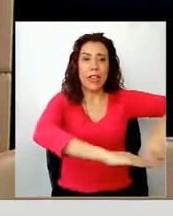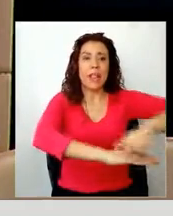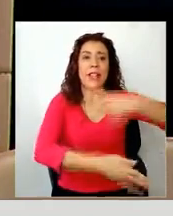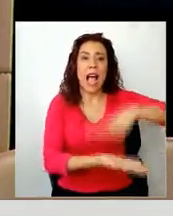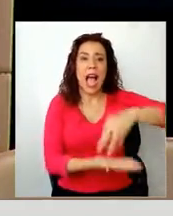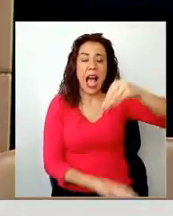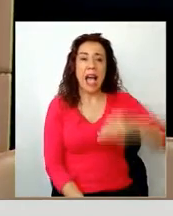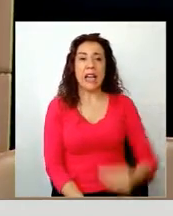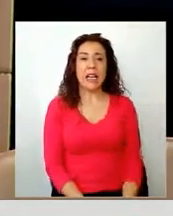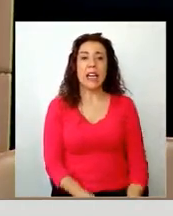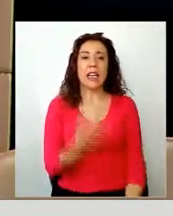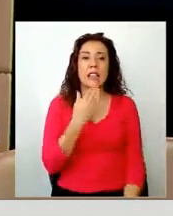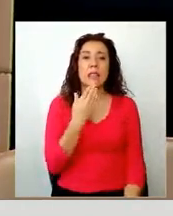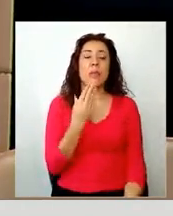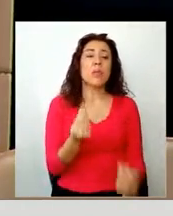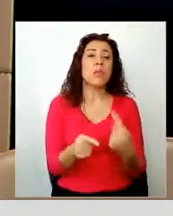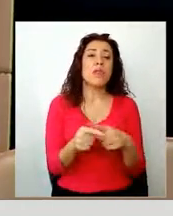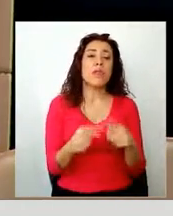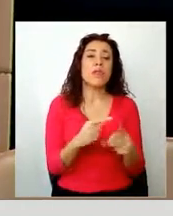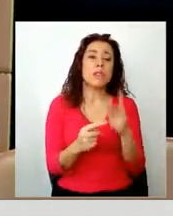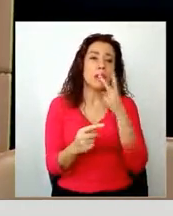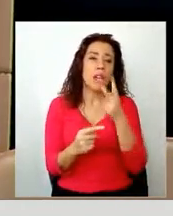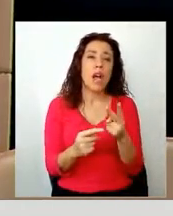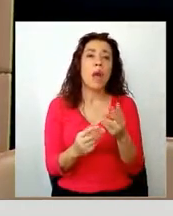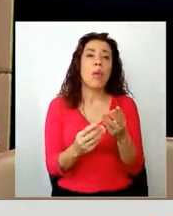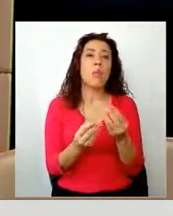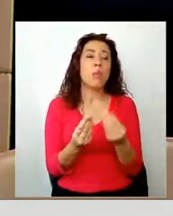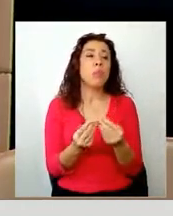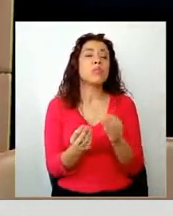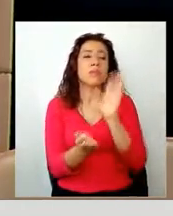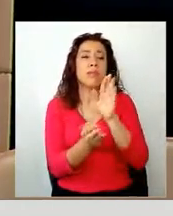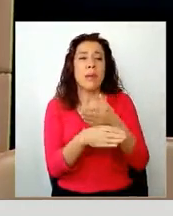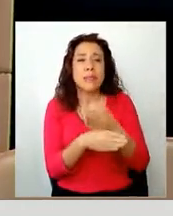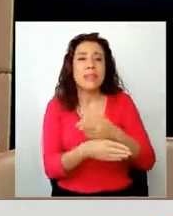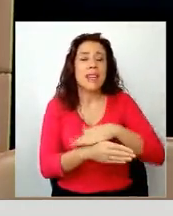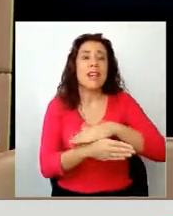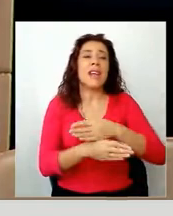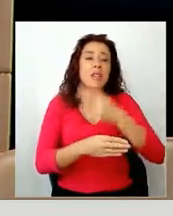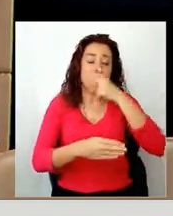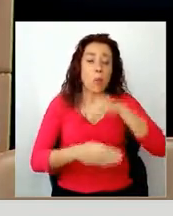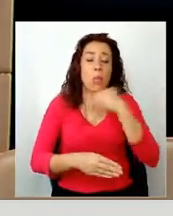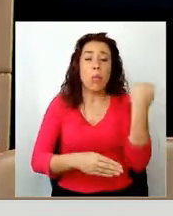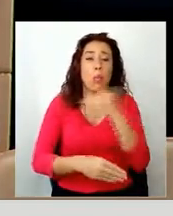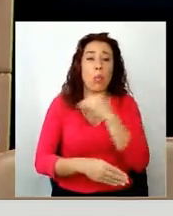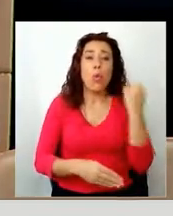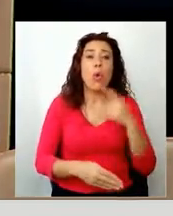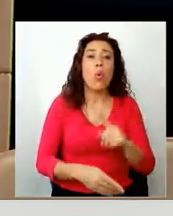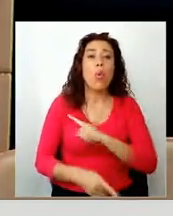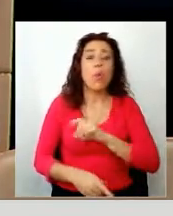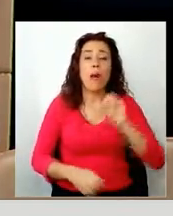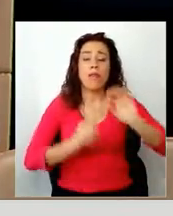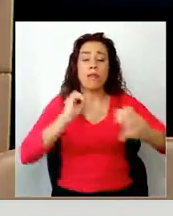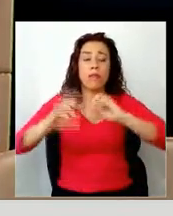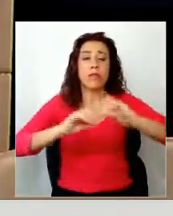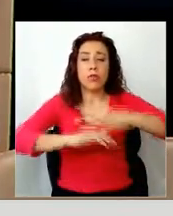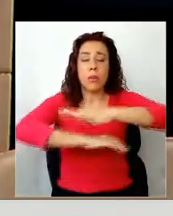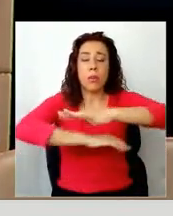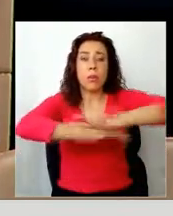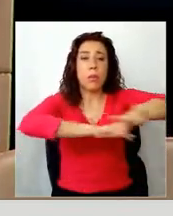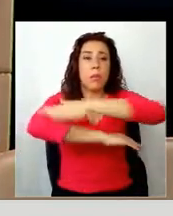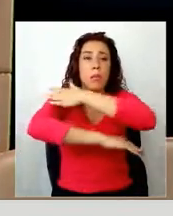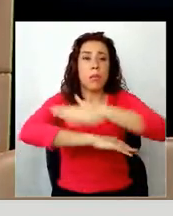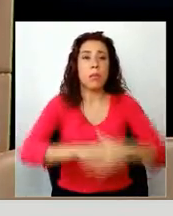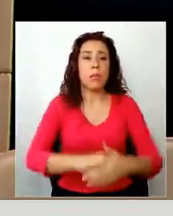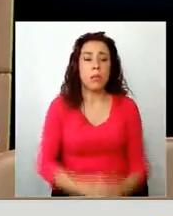ahondar en las veces que hemos tenido barazones de especies marinas por la acumulación de desechos que permiten que proliferen cierto tipo de microorganismos